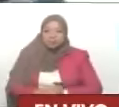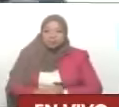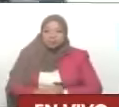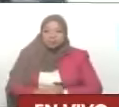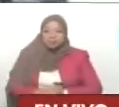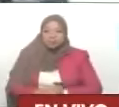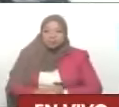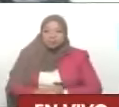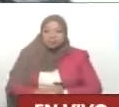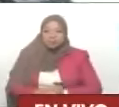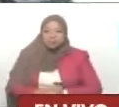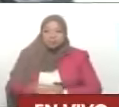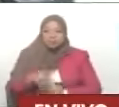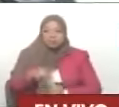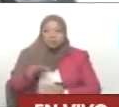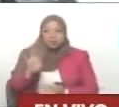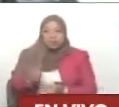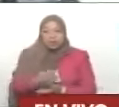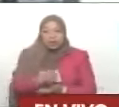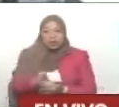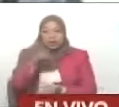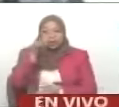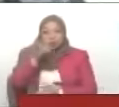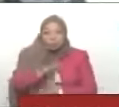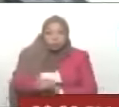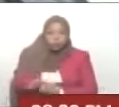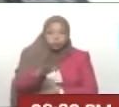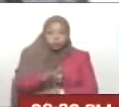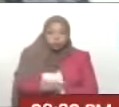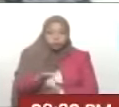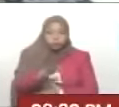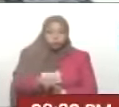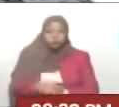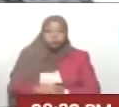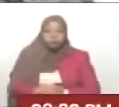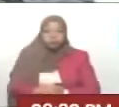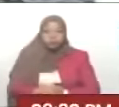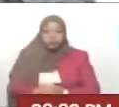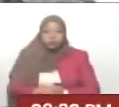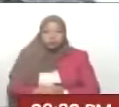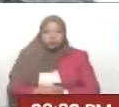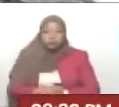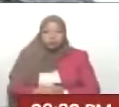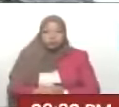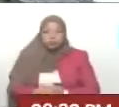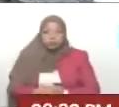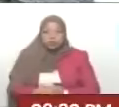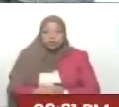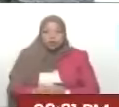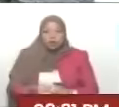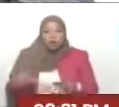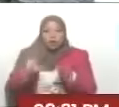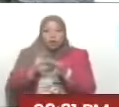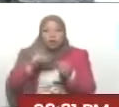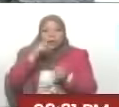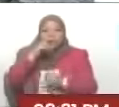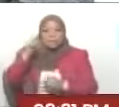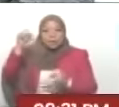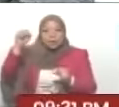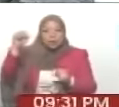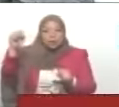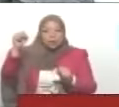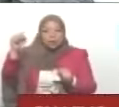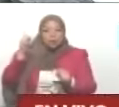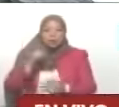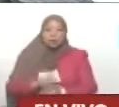Este es el canto para el pueblo y para Maduro el triunfo. Como un testigo